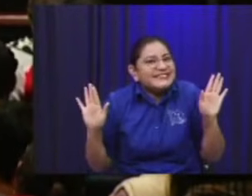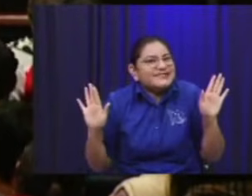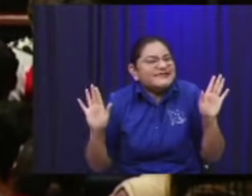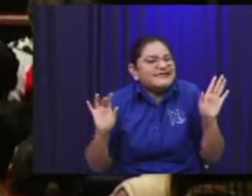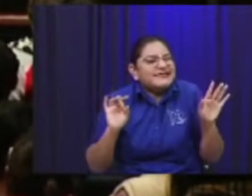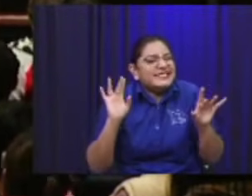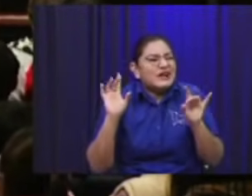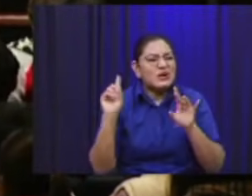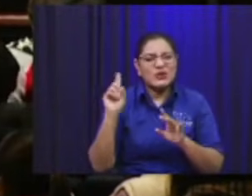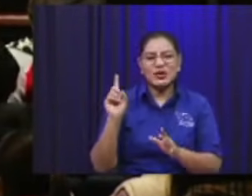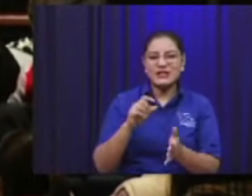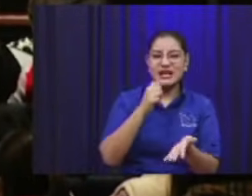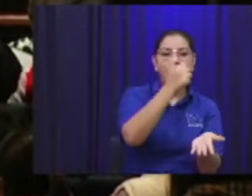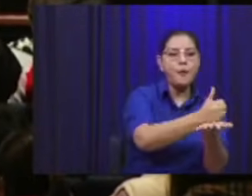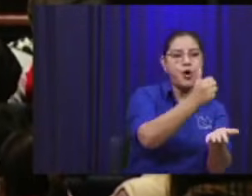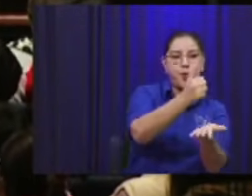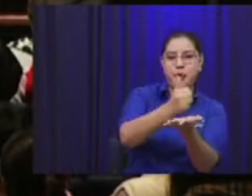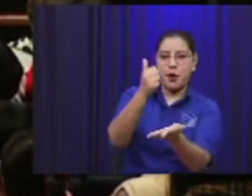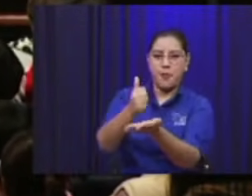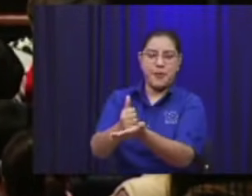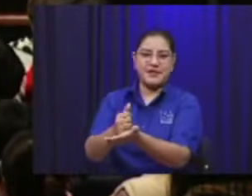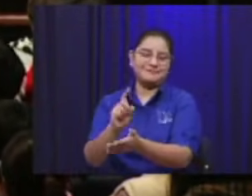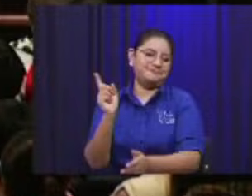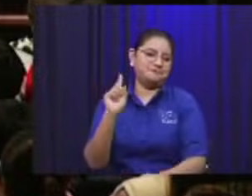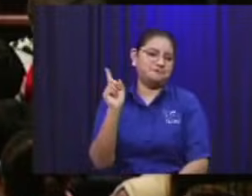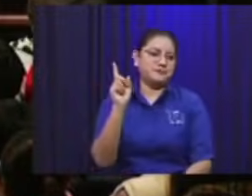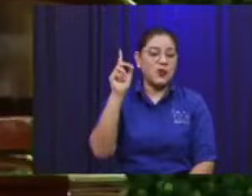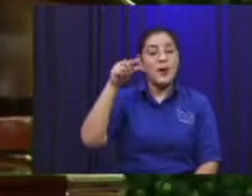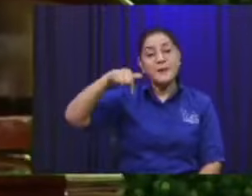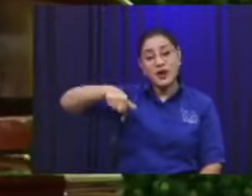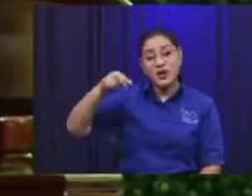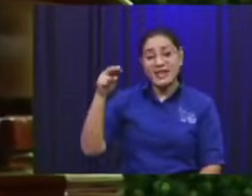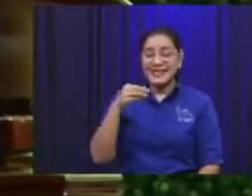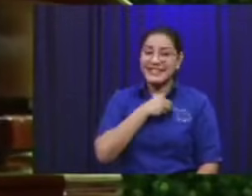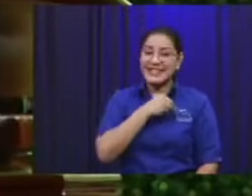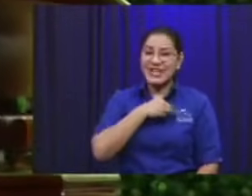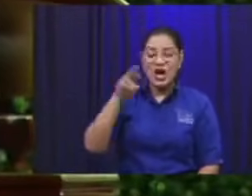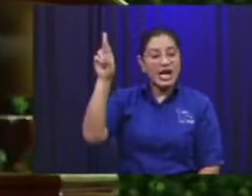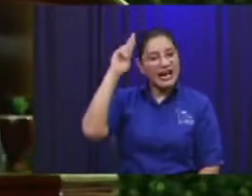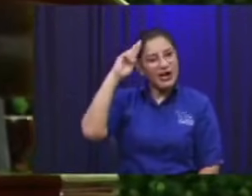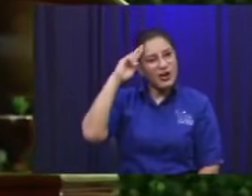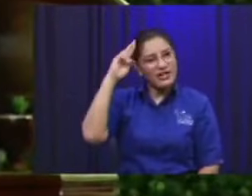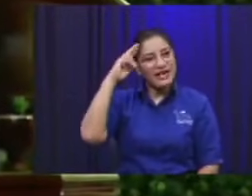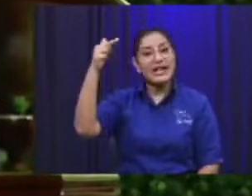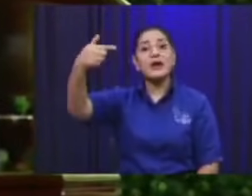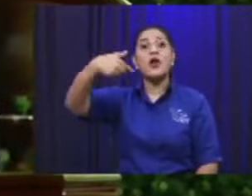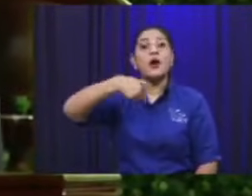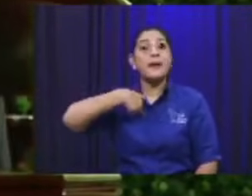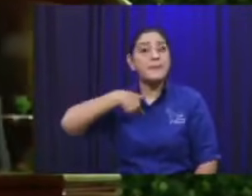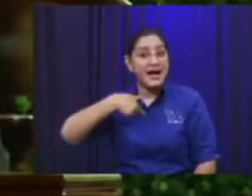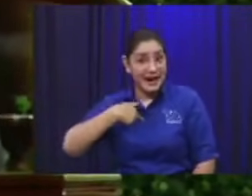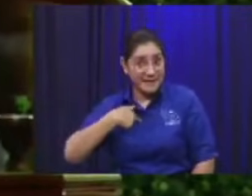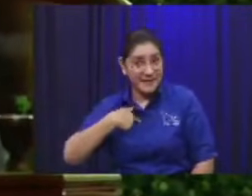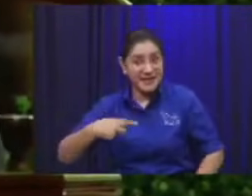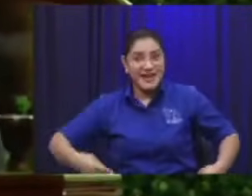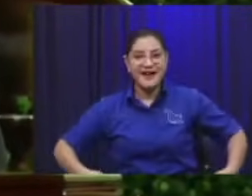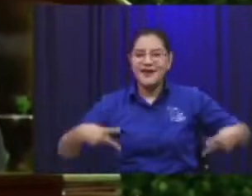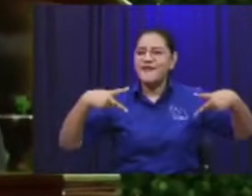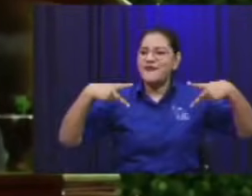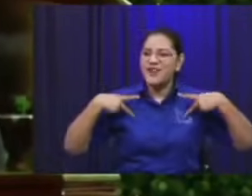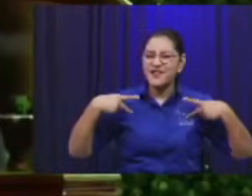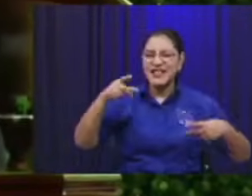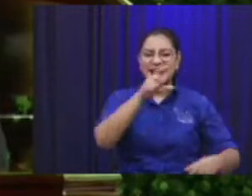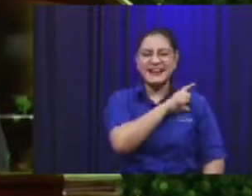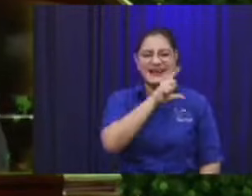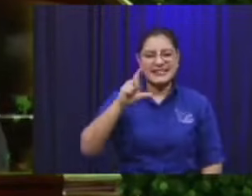amén es pero ellos no viene a sacar amén edad sino que recordarle que lo que la biblia dice que para mí el vivir es cristo